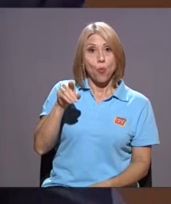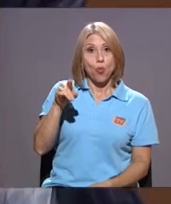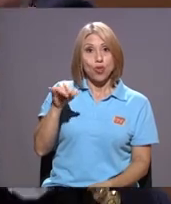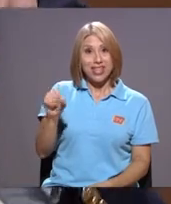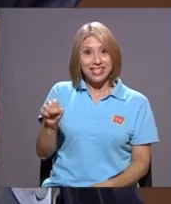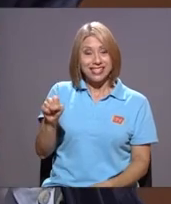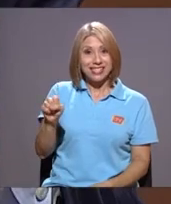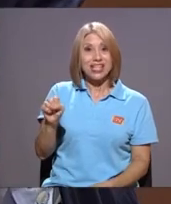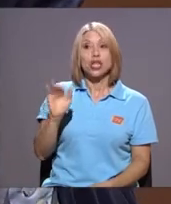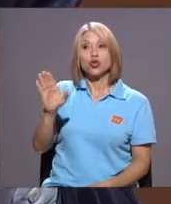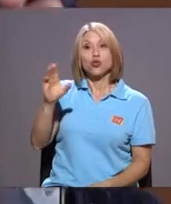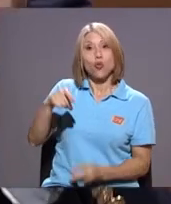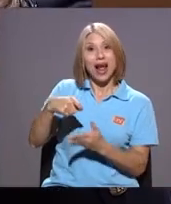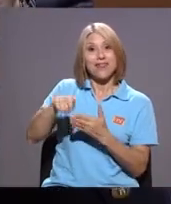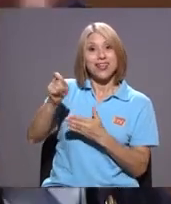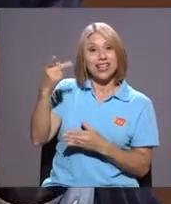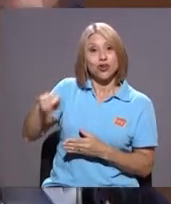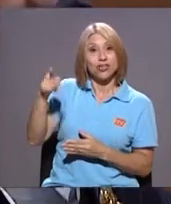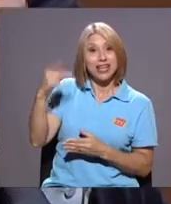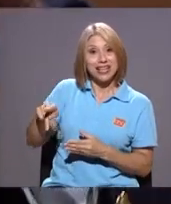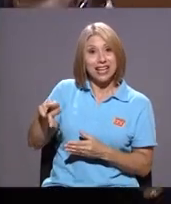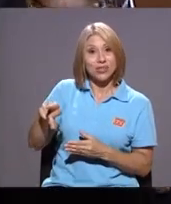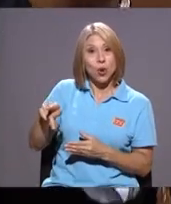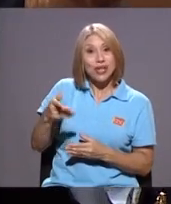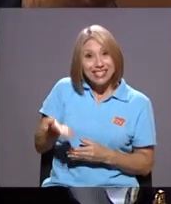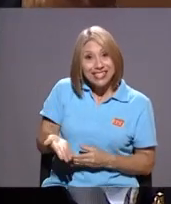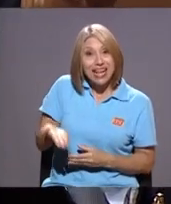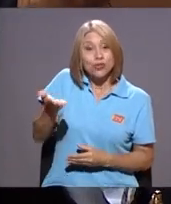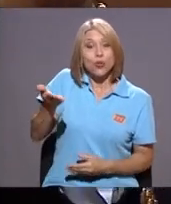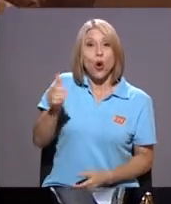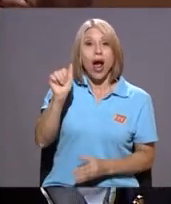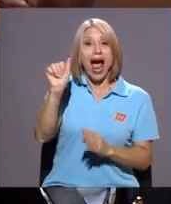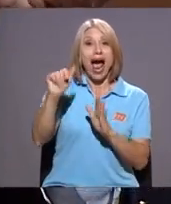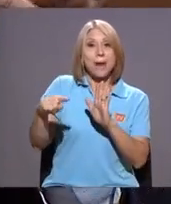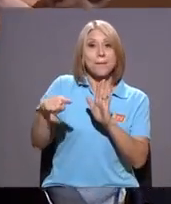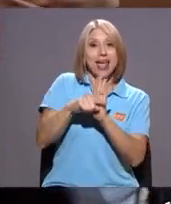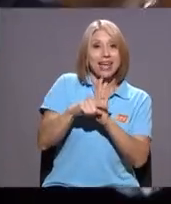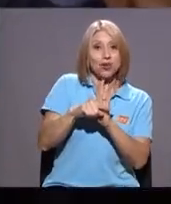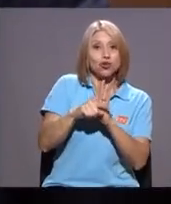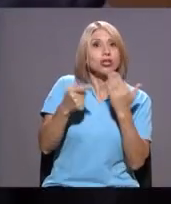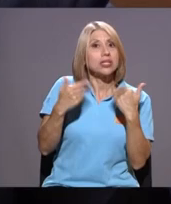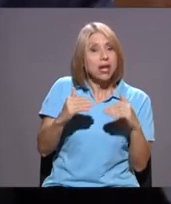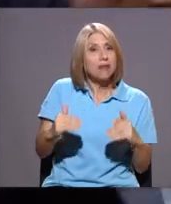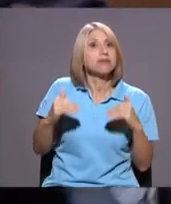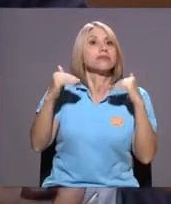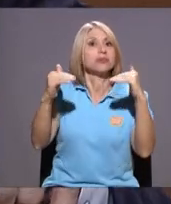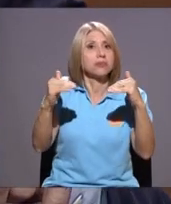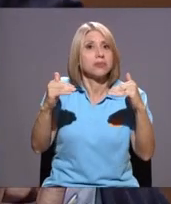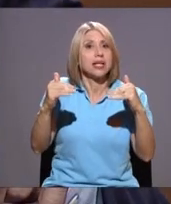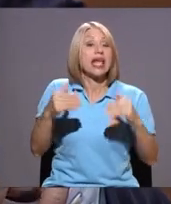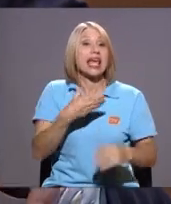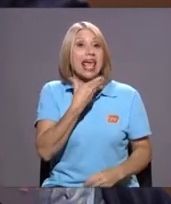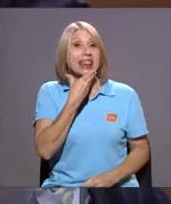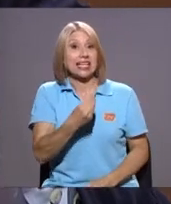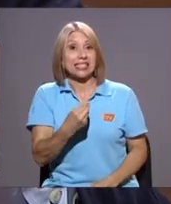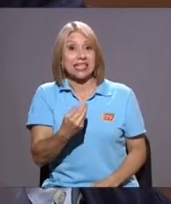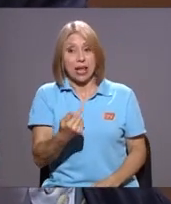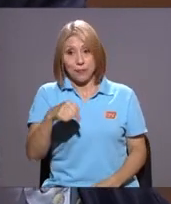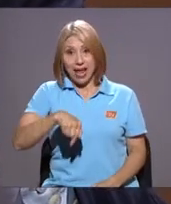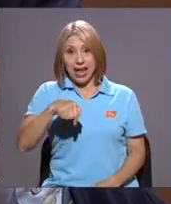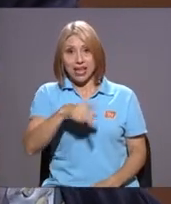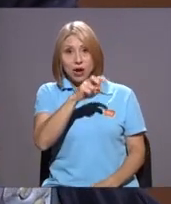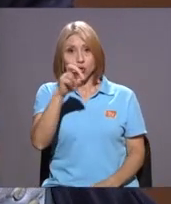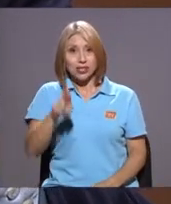riesgo aaa - o sea ya es un grado del riesgo superior y que en diciembre más bien a costa rica nos